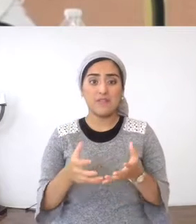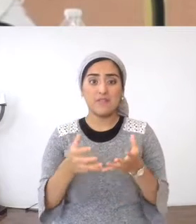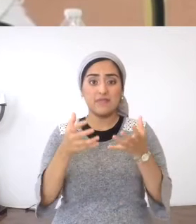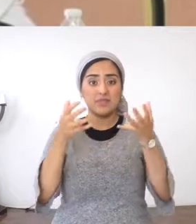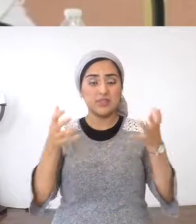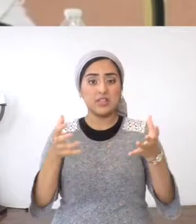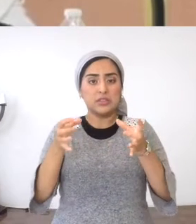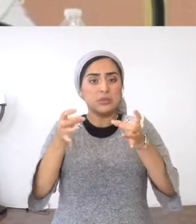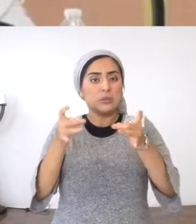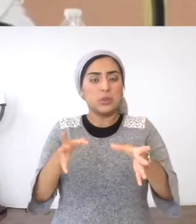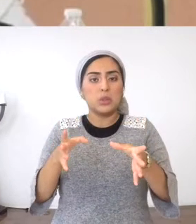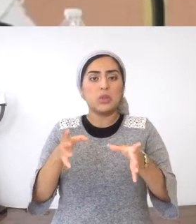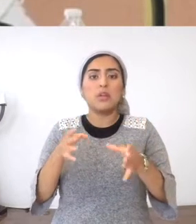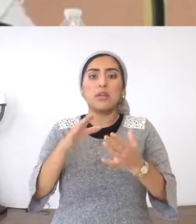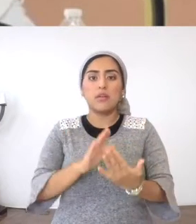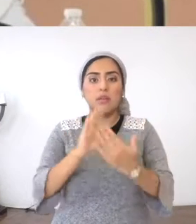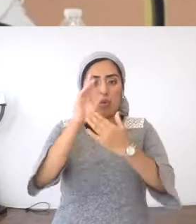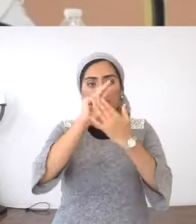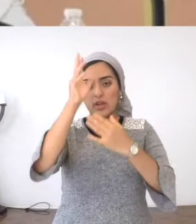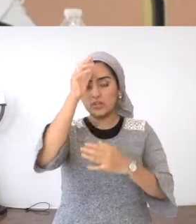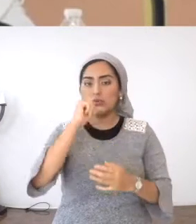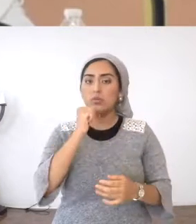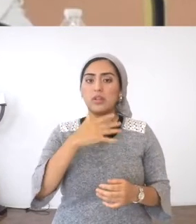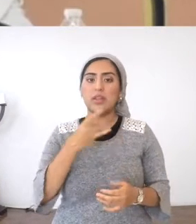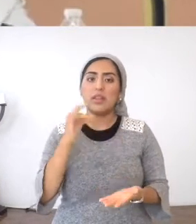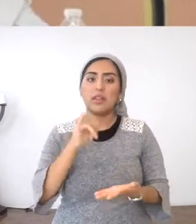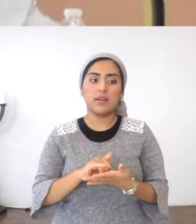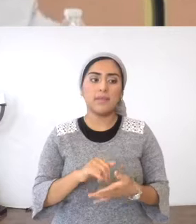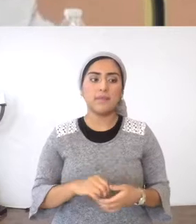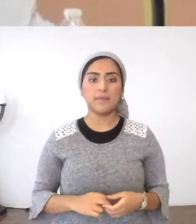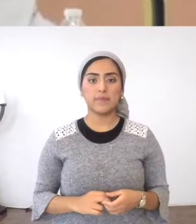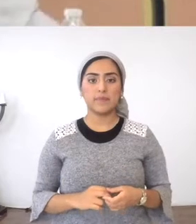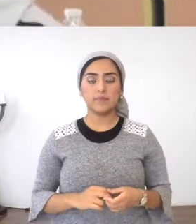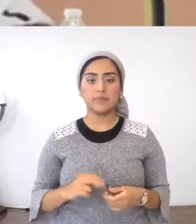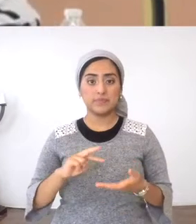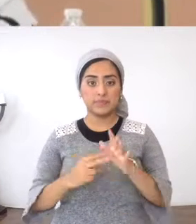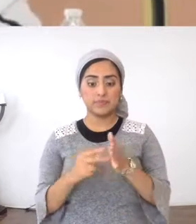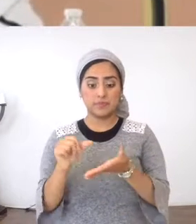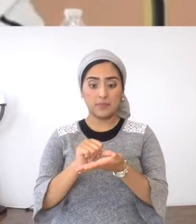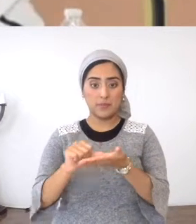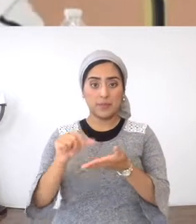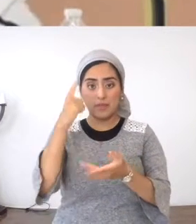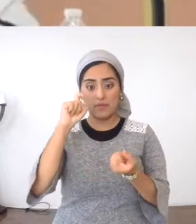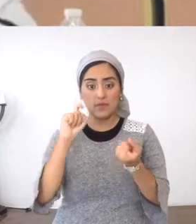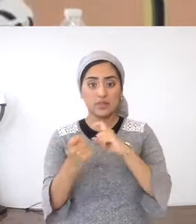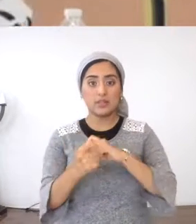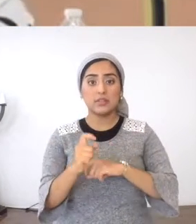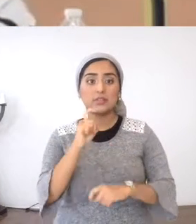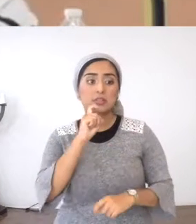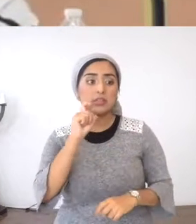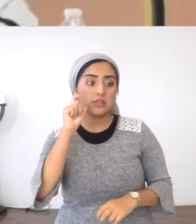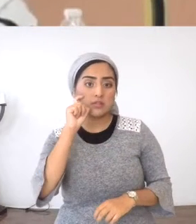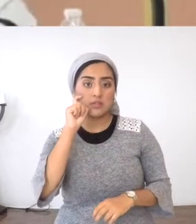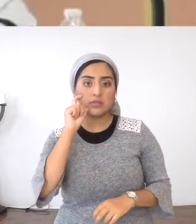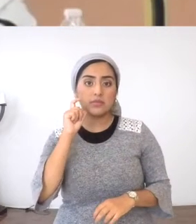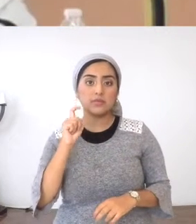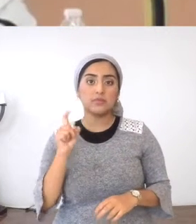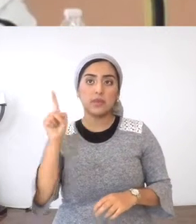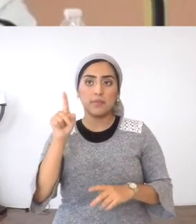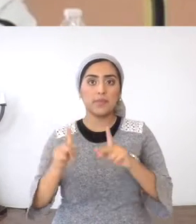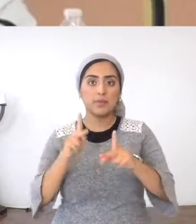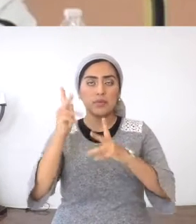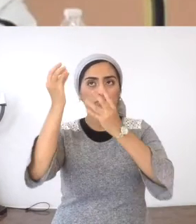Y eso es Una súper Abominación Al todopoderoso Entonces Las cirugías Para cambiar De sexo